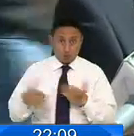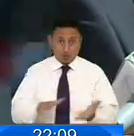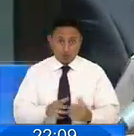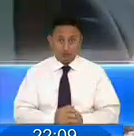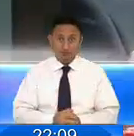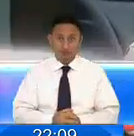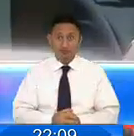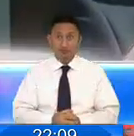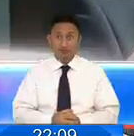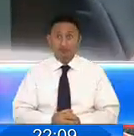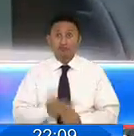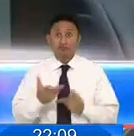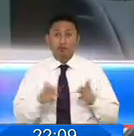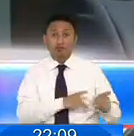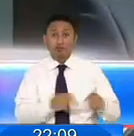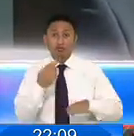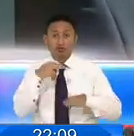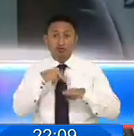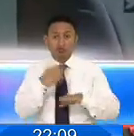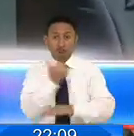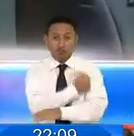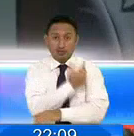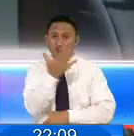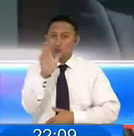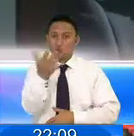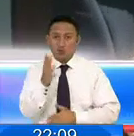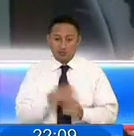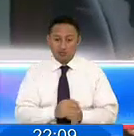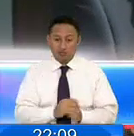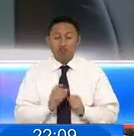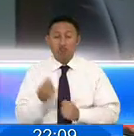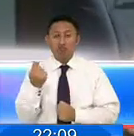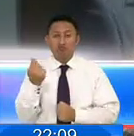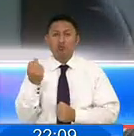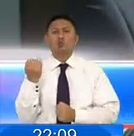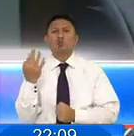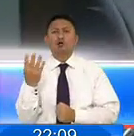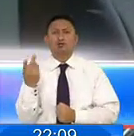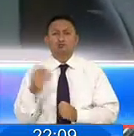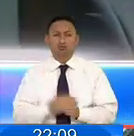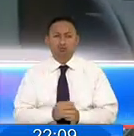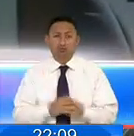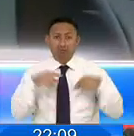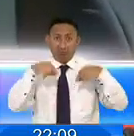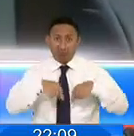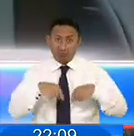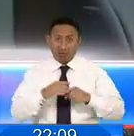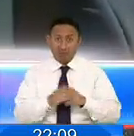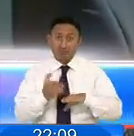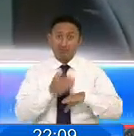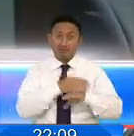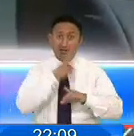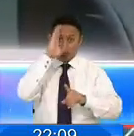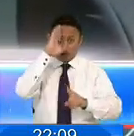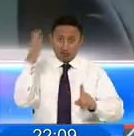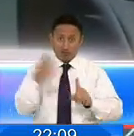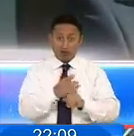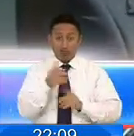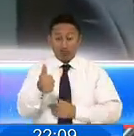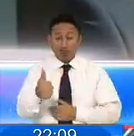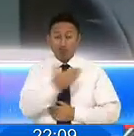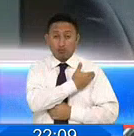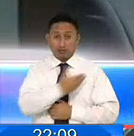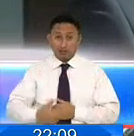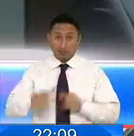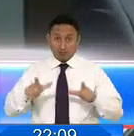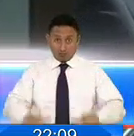el famoso Plan Nacional de Vacunación, no existen los costos de las vacunas, es decir, no se cumplió con la meta del propio presidente de la República anterior